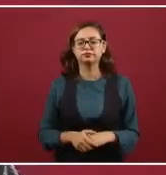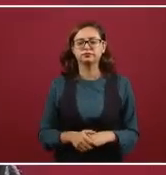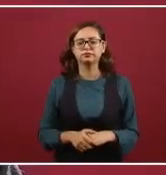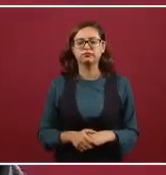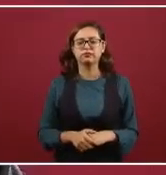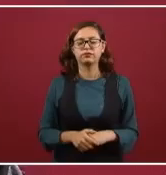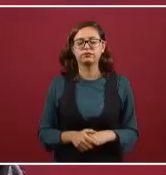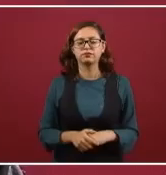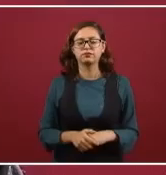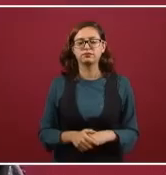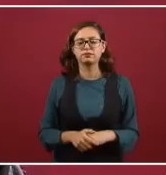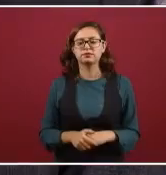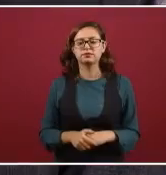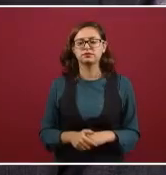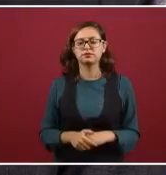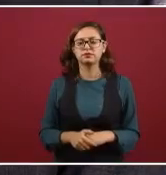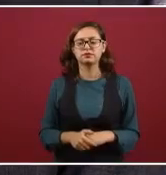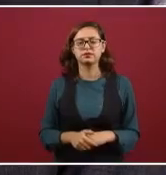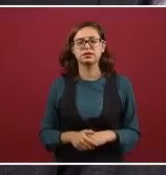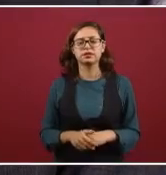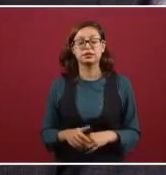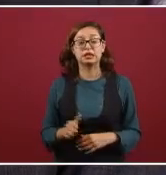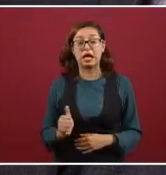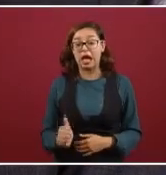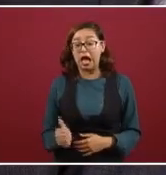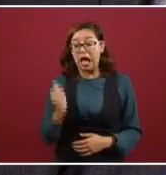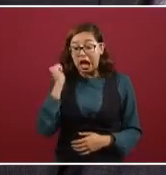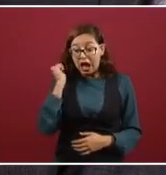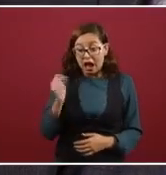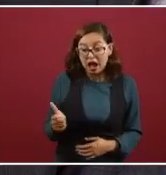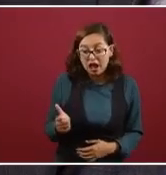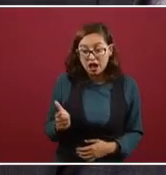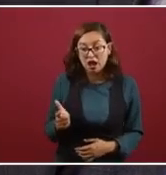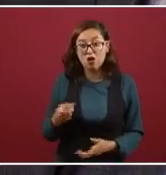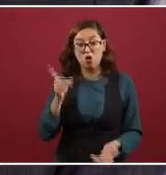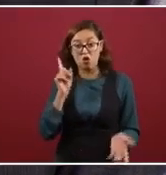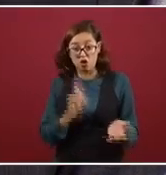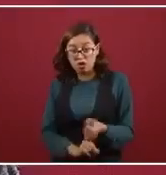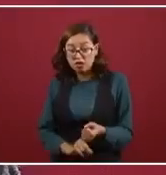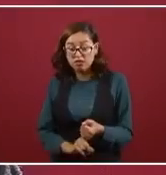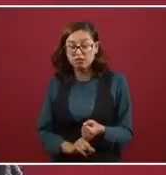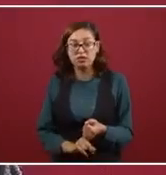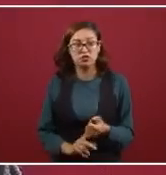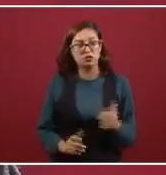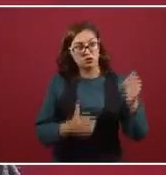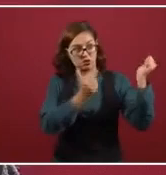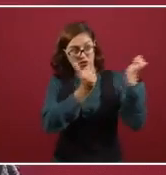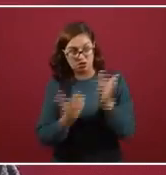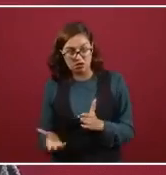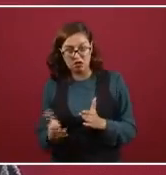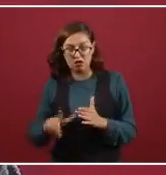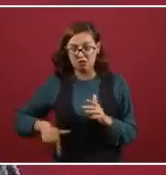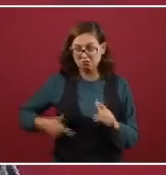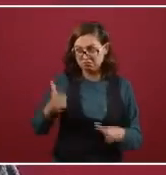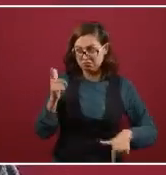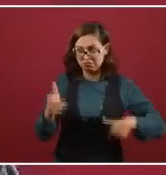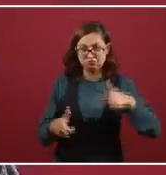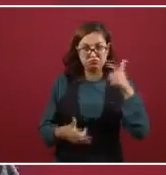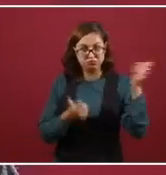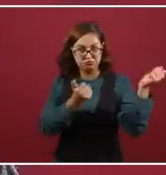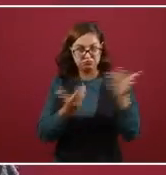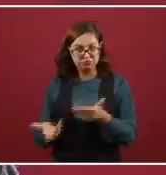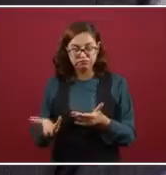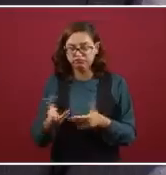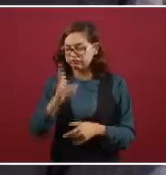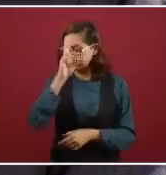aceptamos ningún operativo que implique la entrada de armas de Estados Unidos a